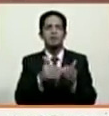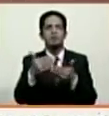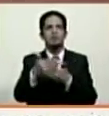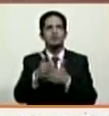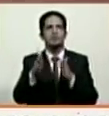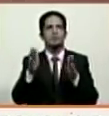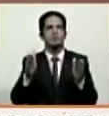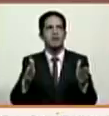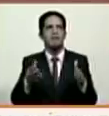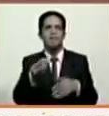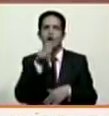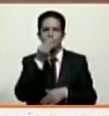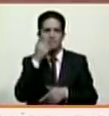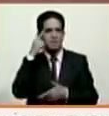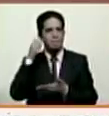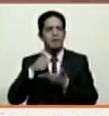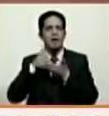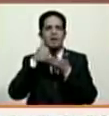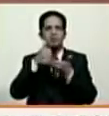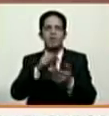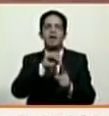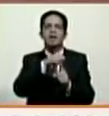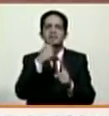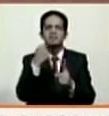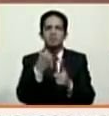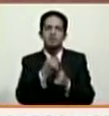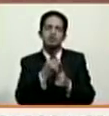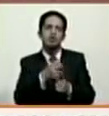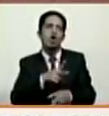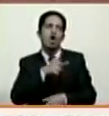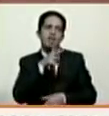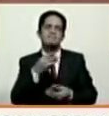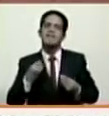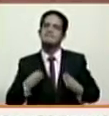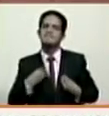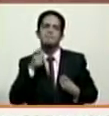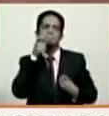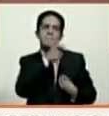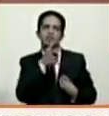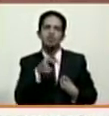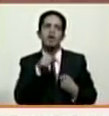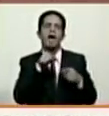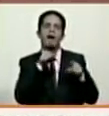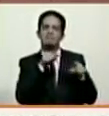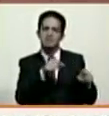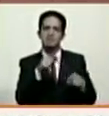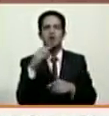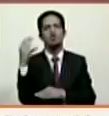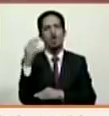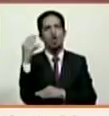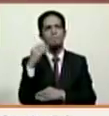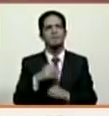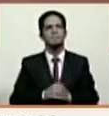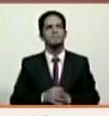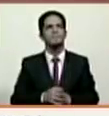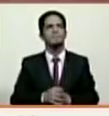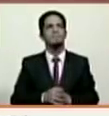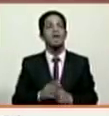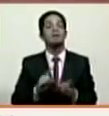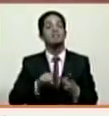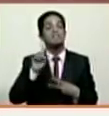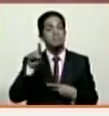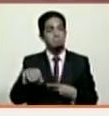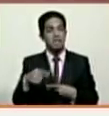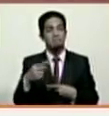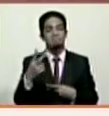para ayudar con la situación de extrema dificultad que viven miles de niñas y niños allí en Cúcuta. Además de las más de 20.000 cajas